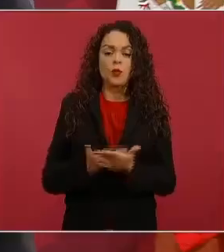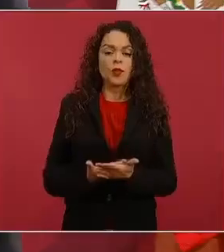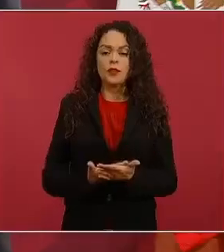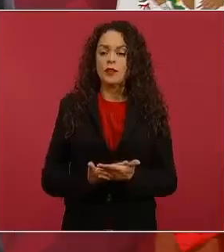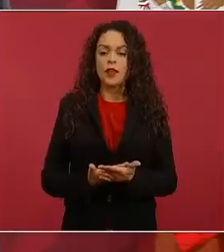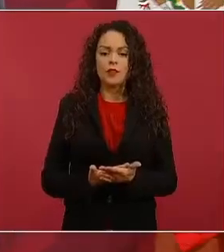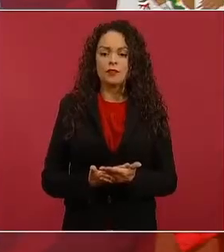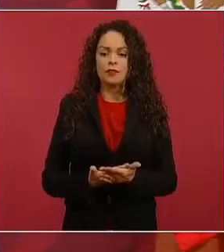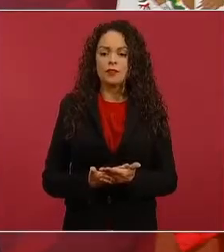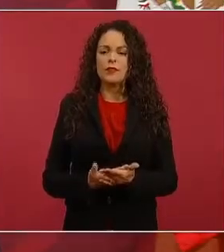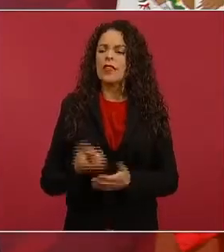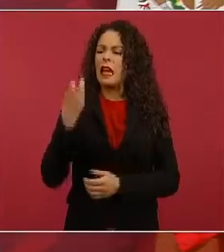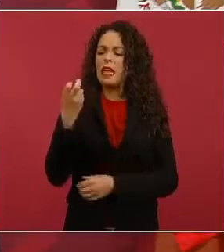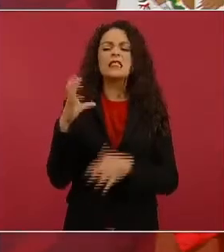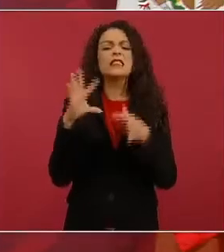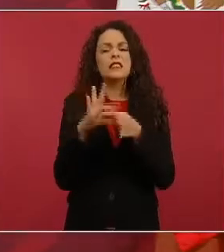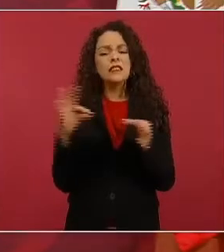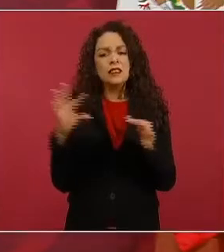¿Por qué hablamos de esto?